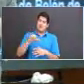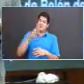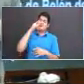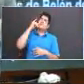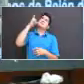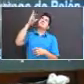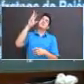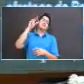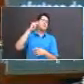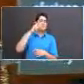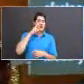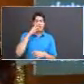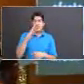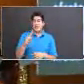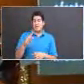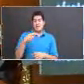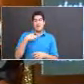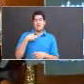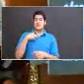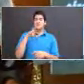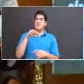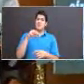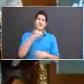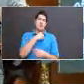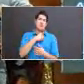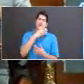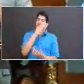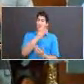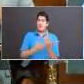eso. Yo no quiero huir de esta casa.